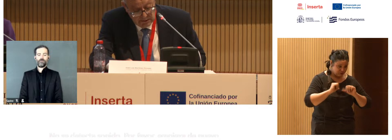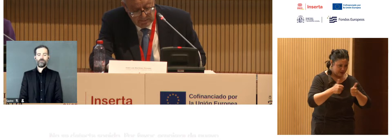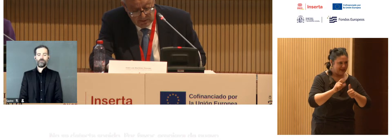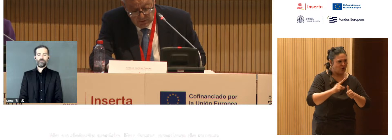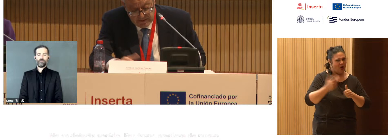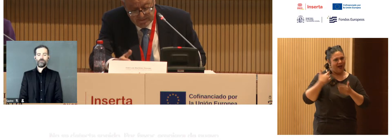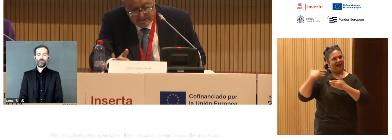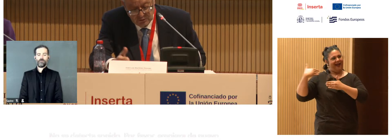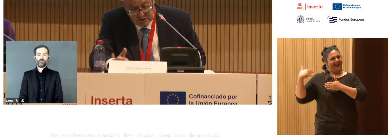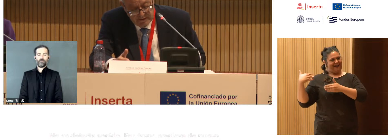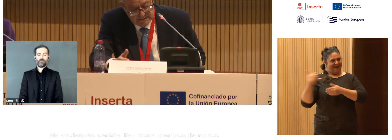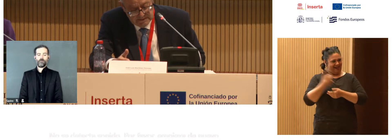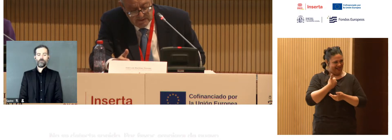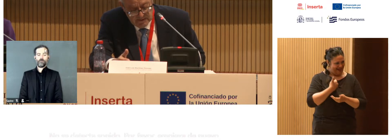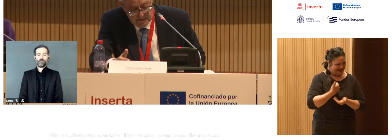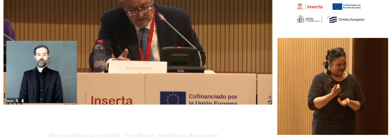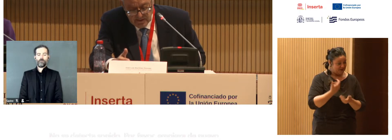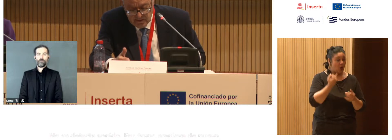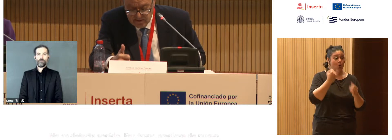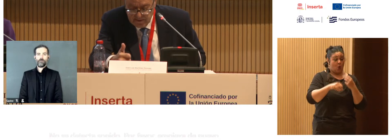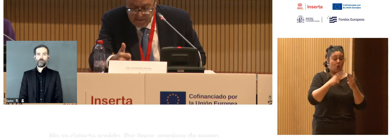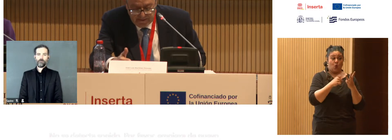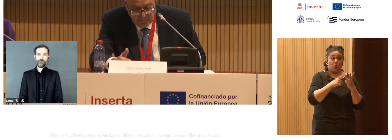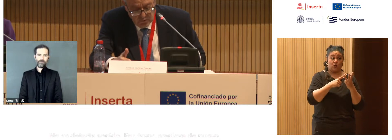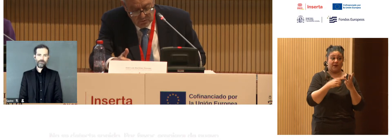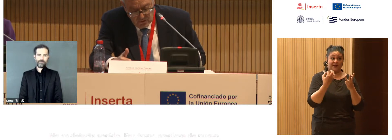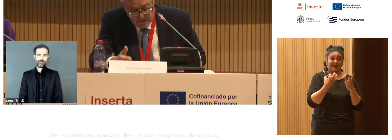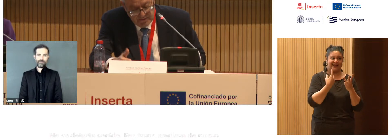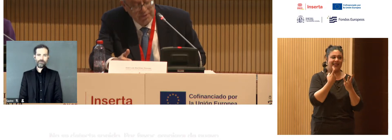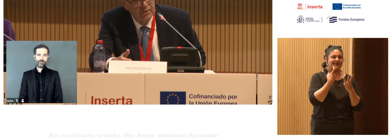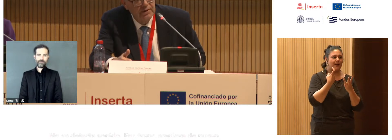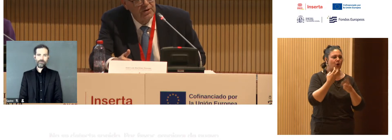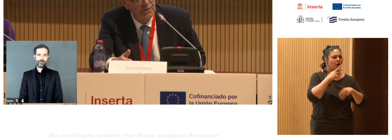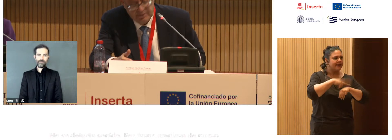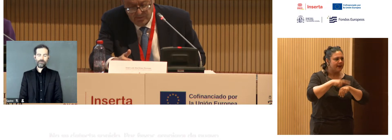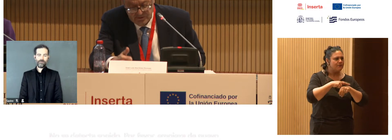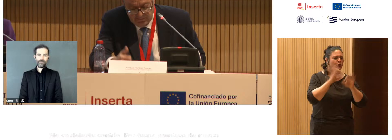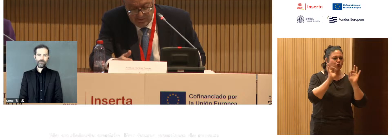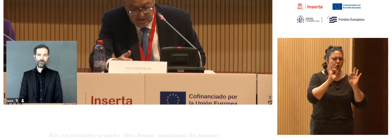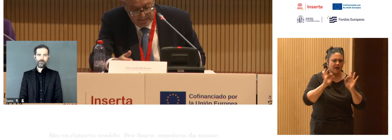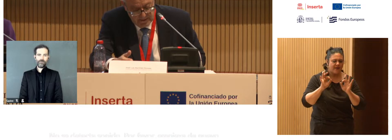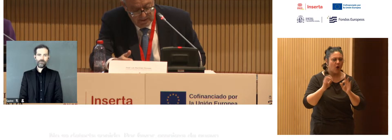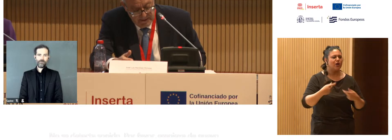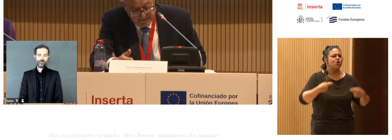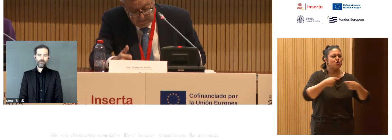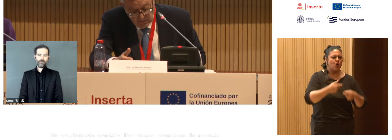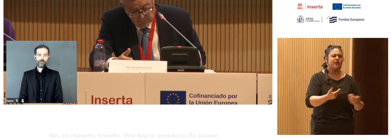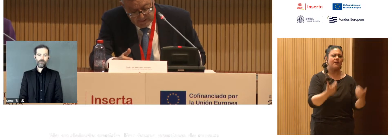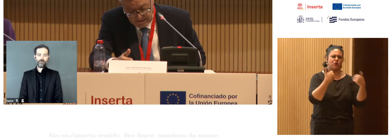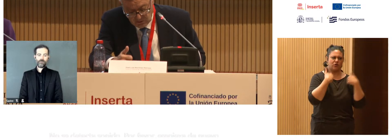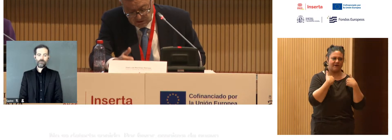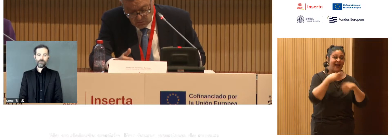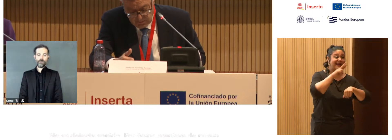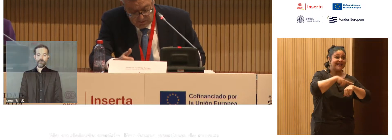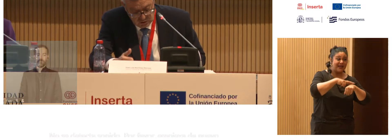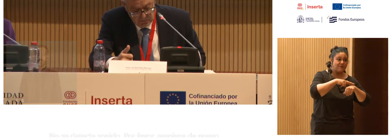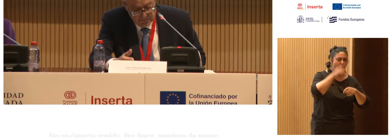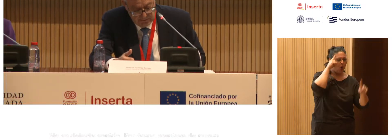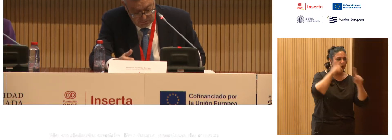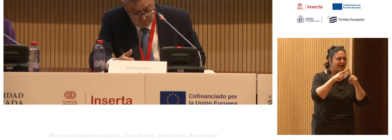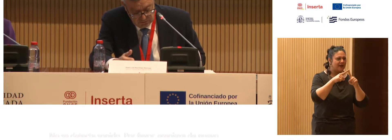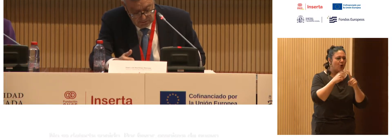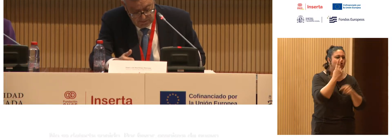la última, lo que necesitamos ahora es ritmo, concreción y corresponsabilidad. Ritmo para que no se duerman